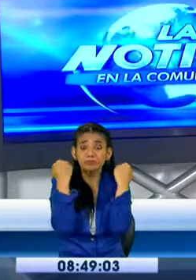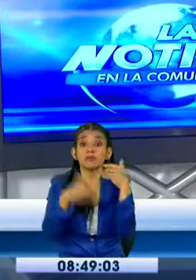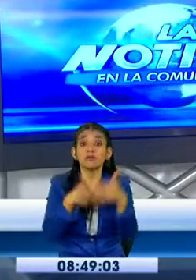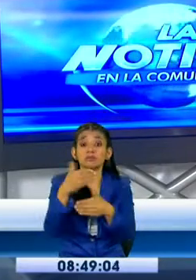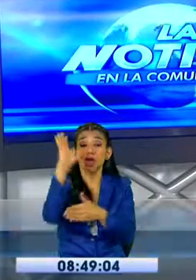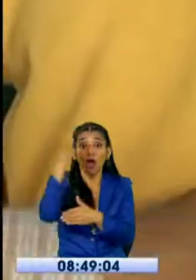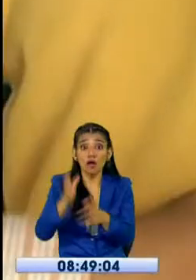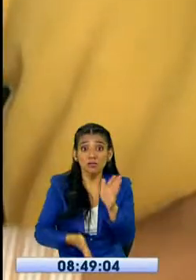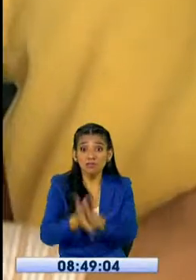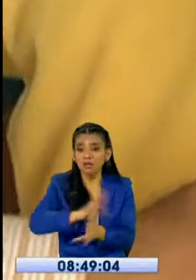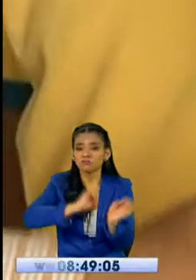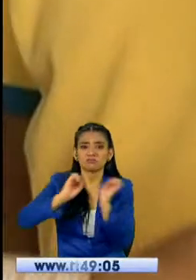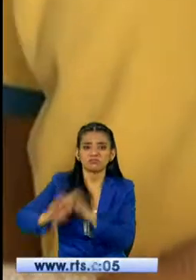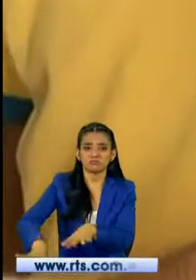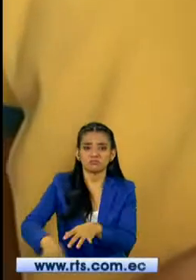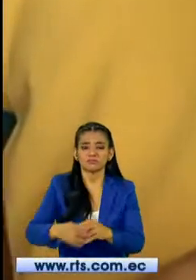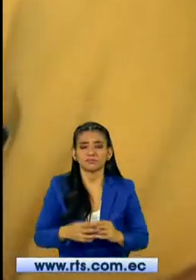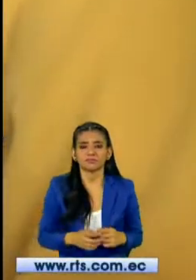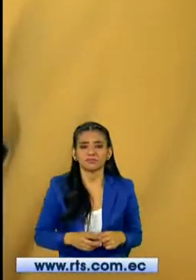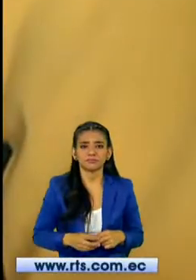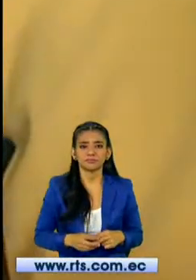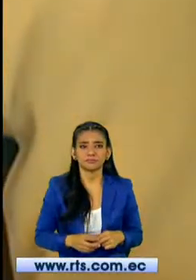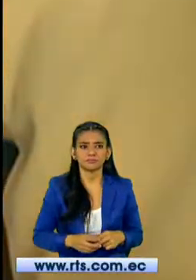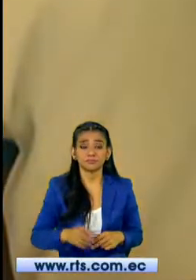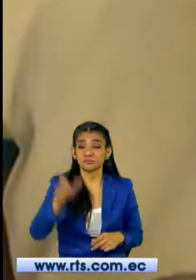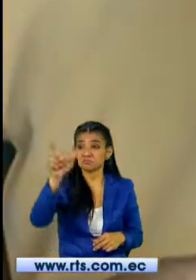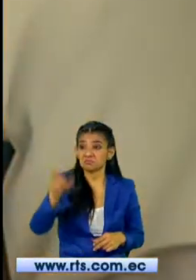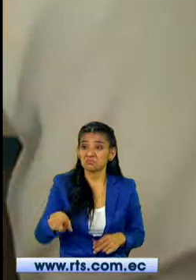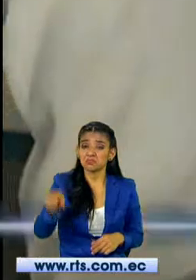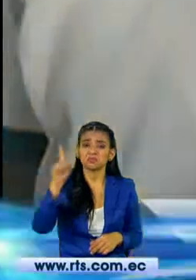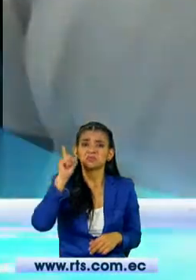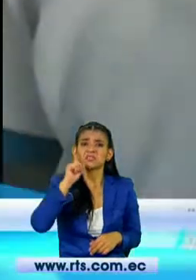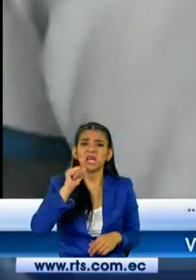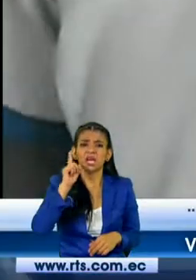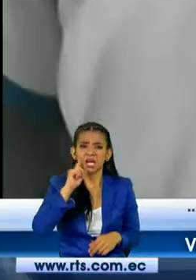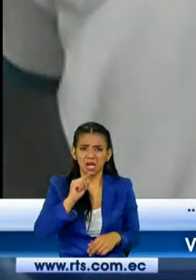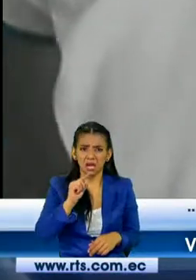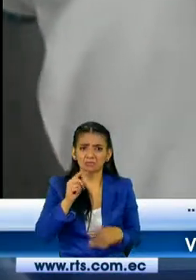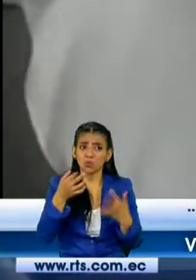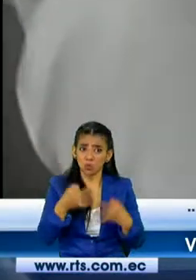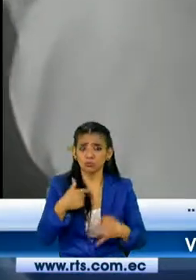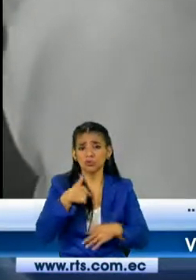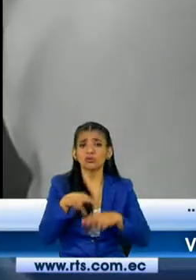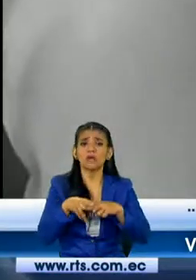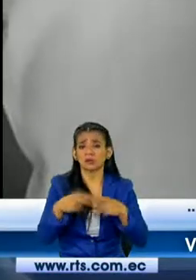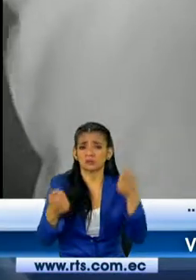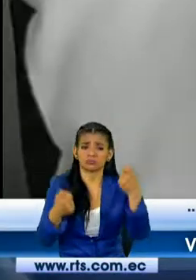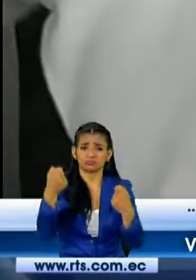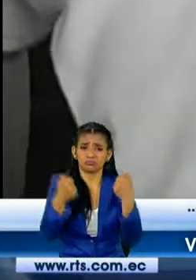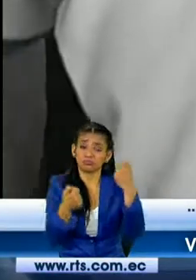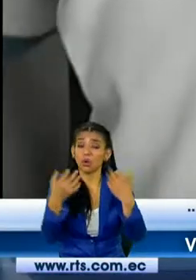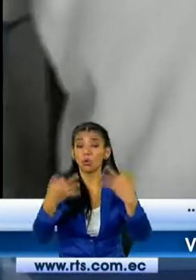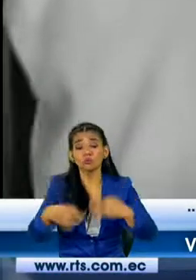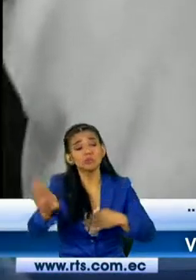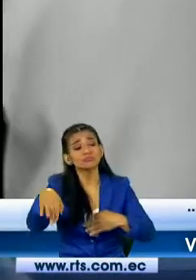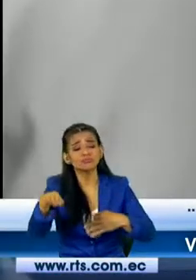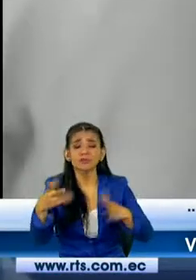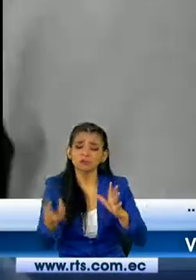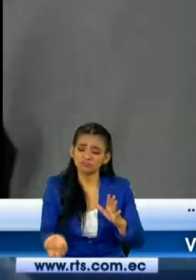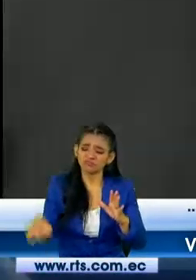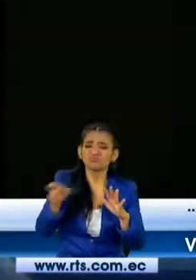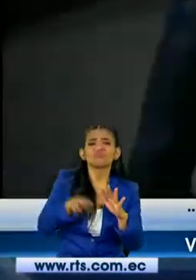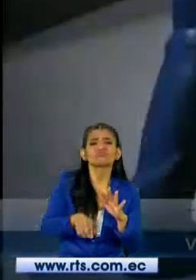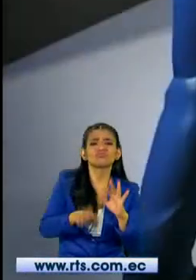Costa. Un ciudadano de tez negra venía corriendo y él se subió atrás. Ya en la parte de atrás cogieron.